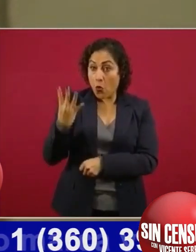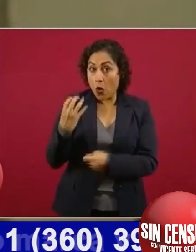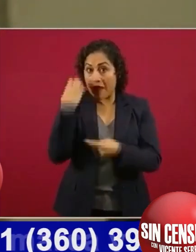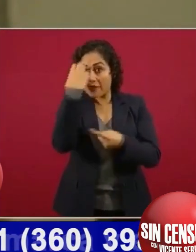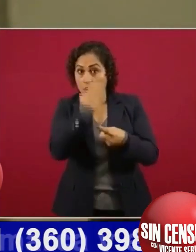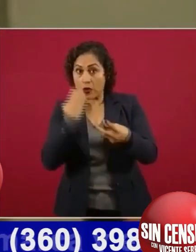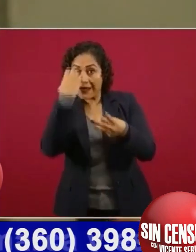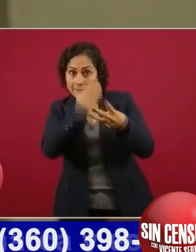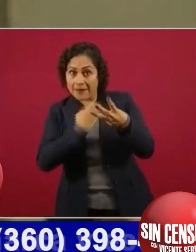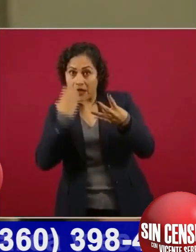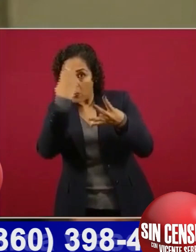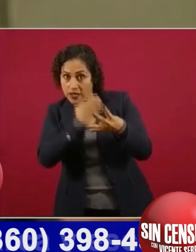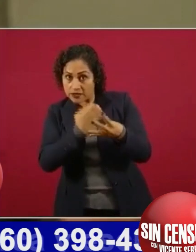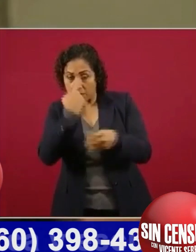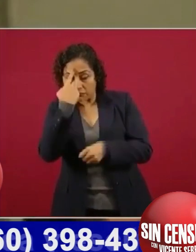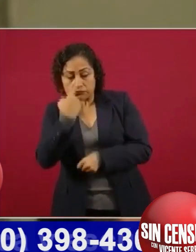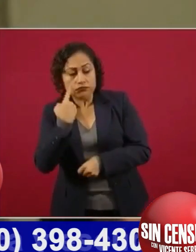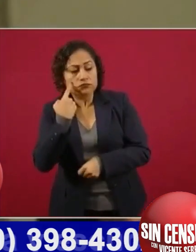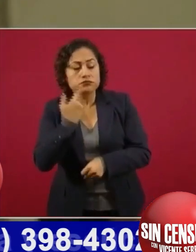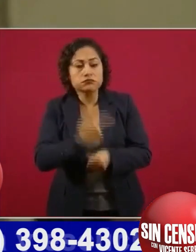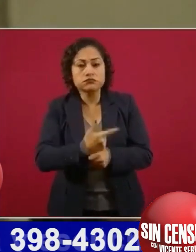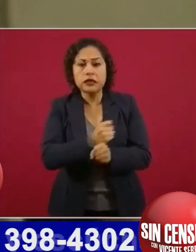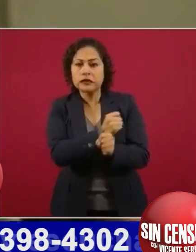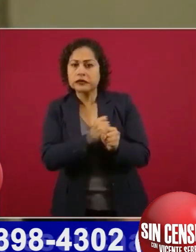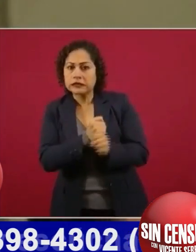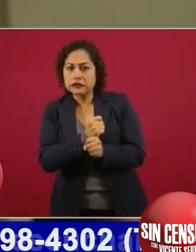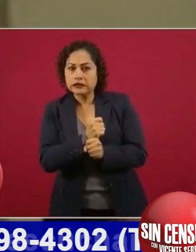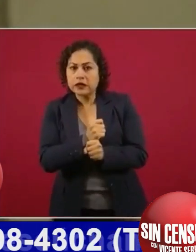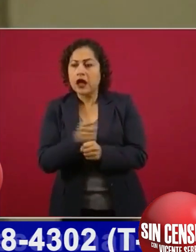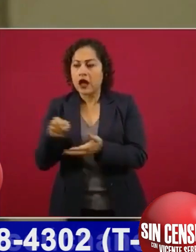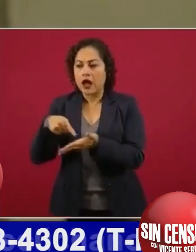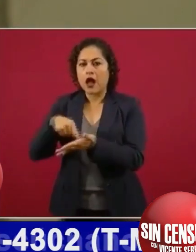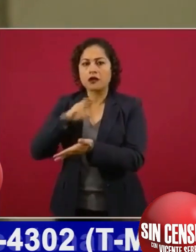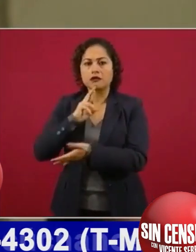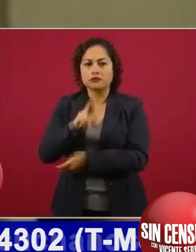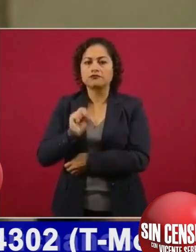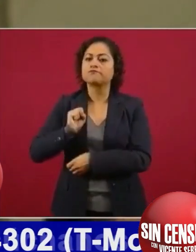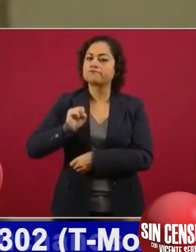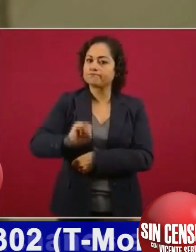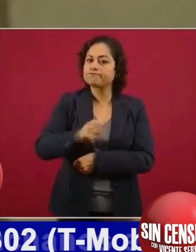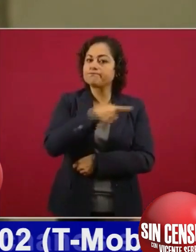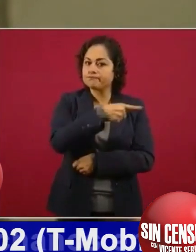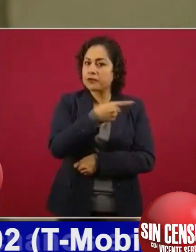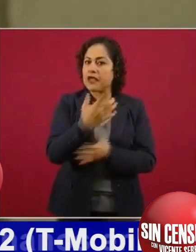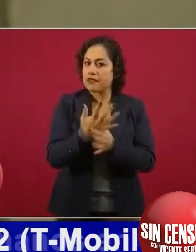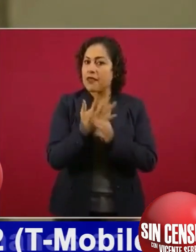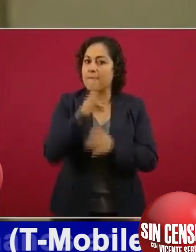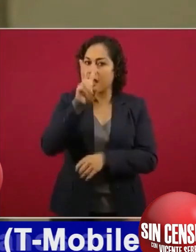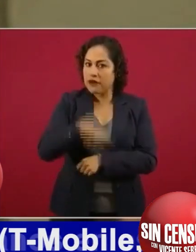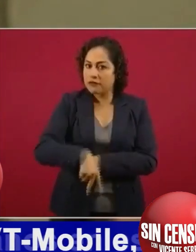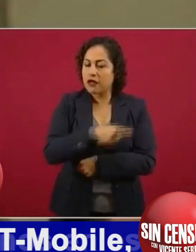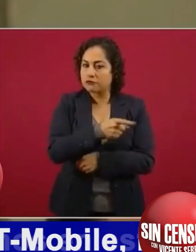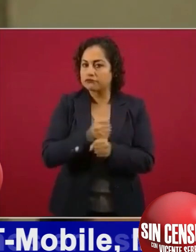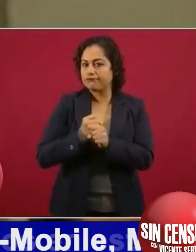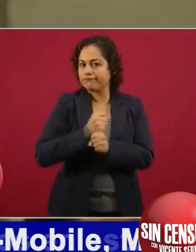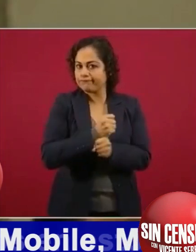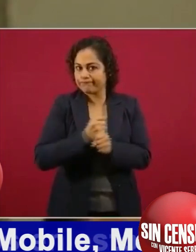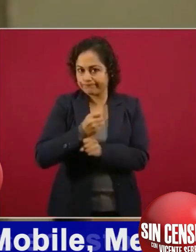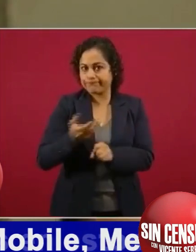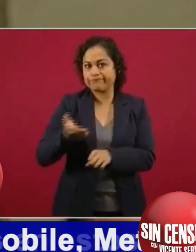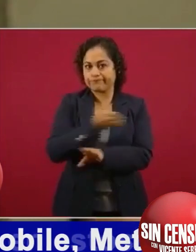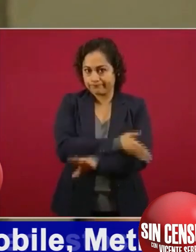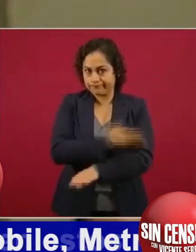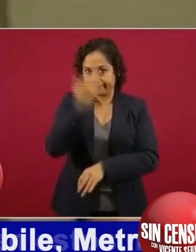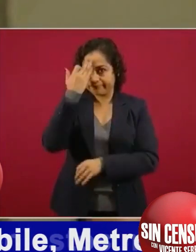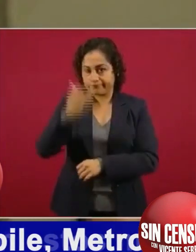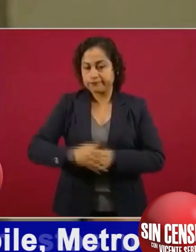practicado, se concluyó que sí fue torturado. Y también sé que luego de analizar el